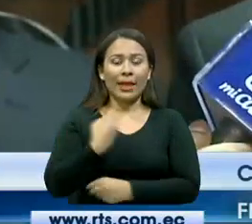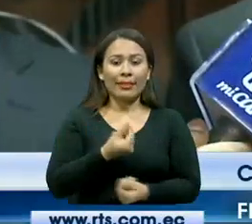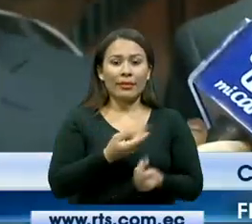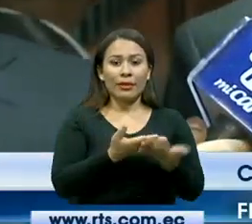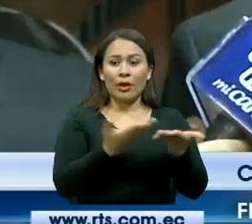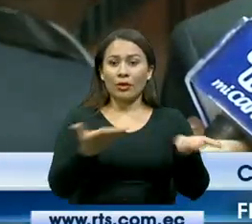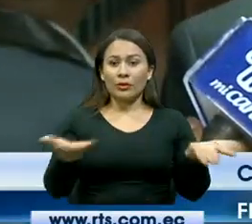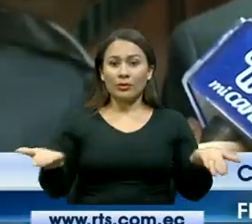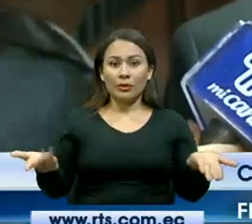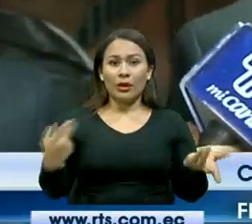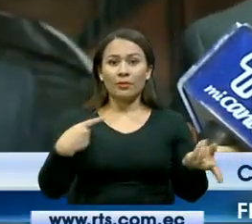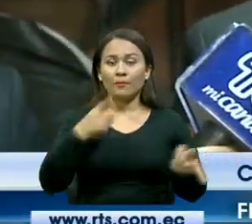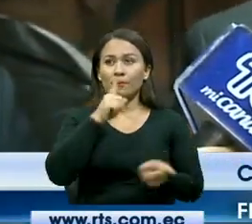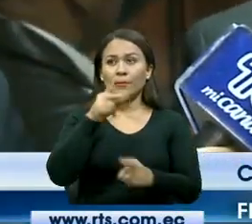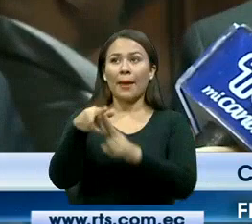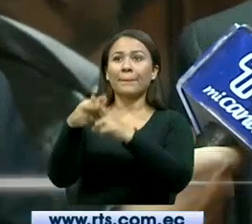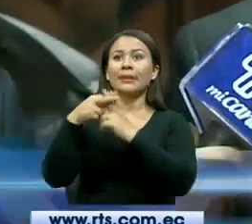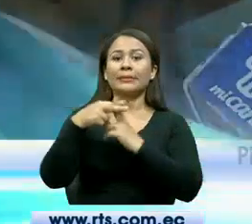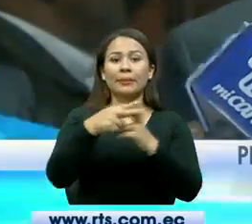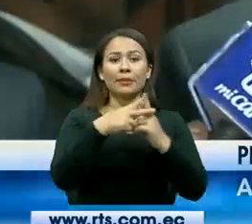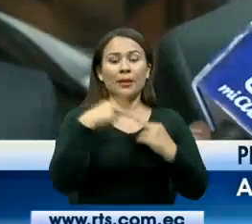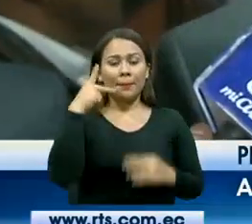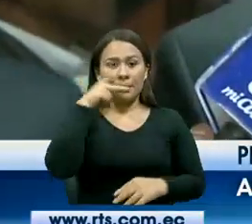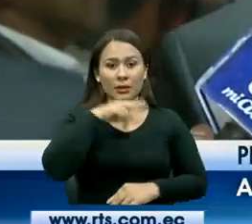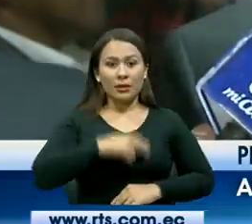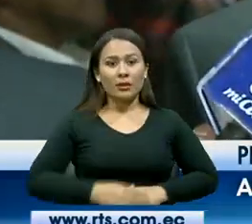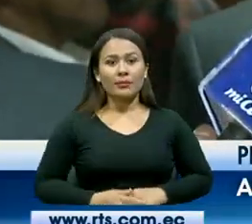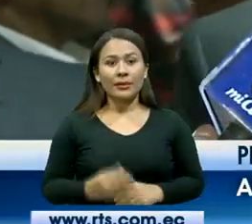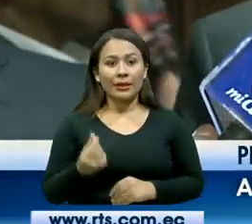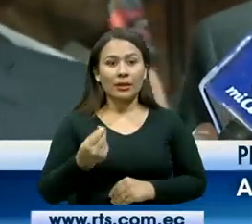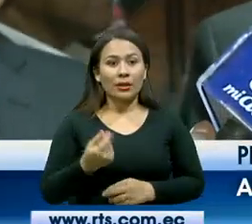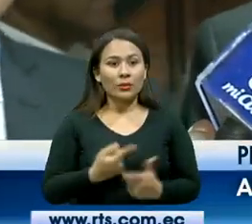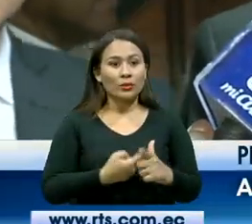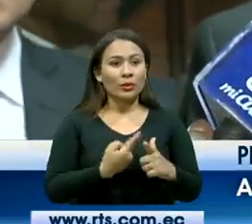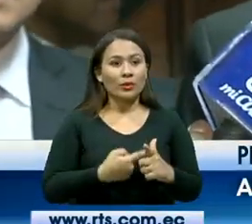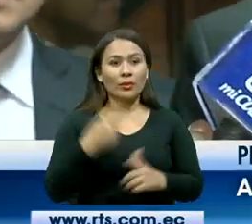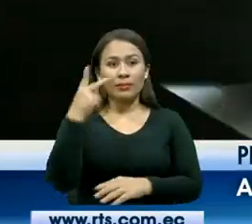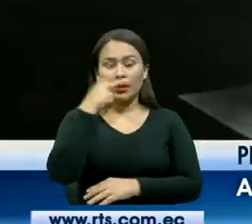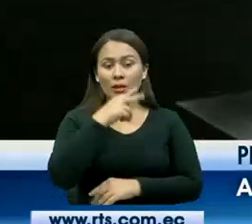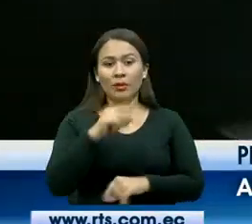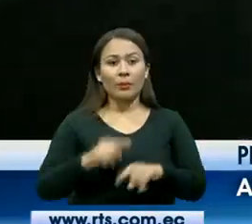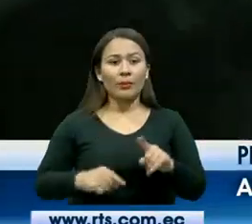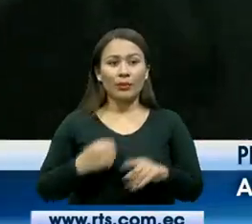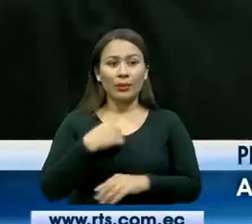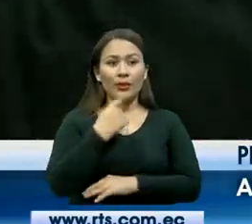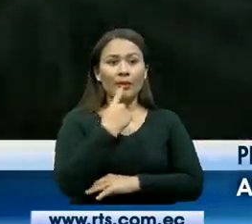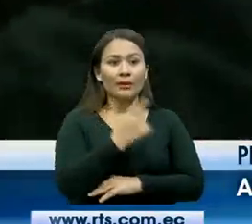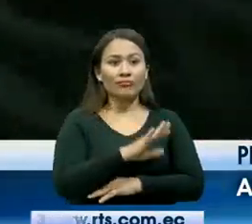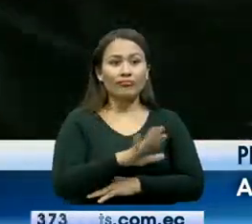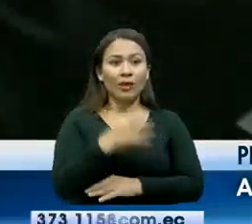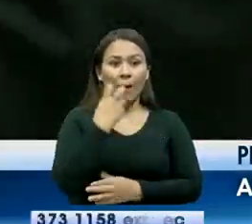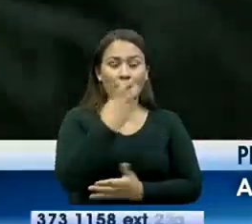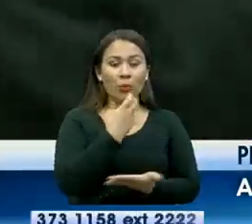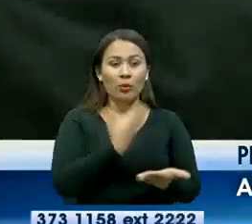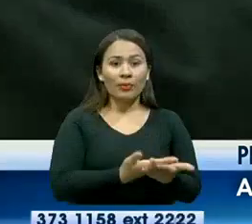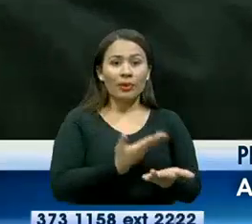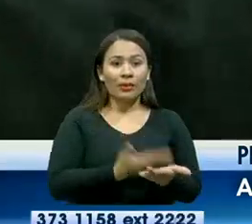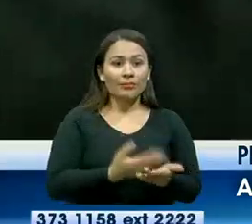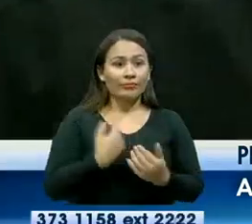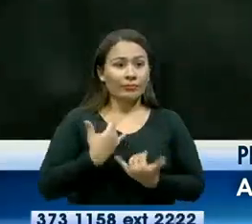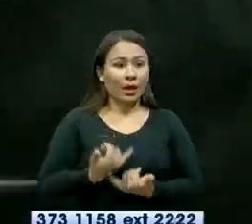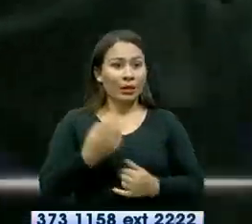respecto de supuestos créditos, mintió respecto de sus ingresos, no pudo justificarlos. En base a las pruebas presentadas por la